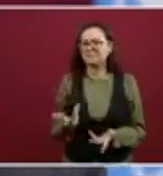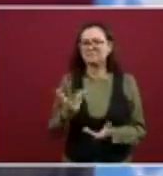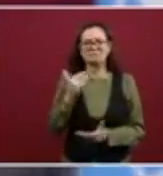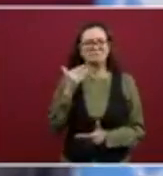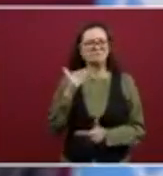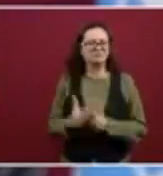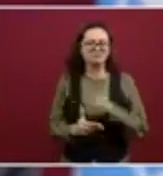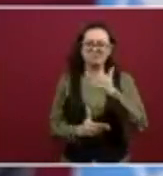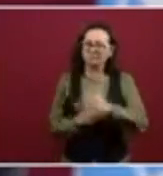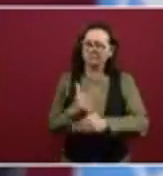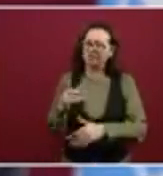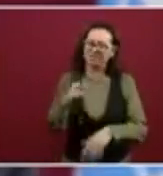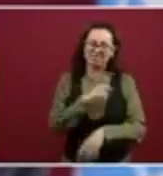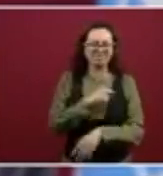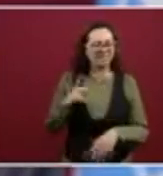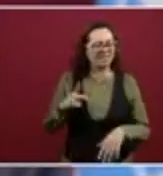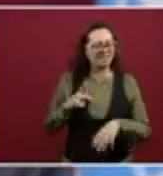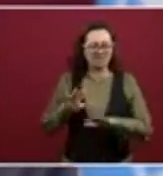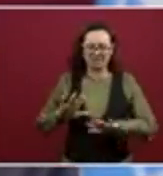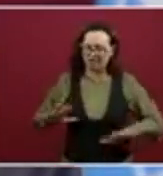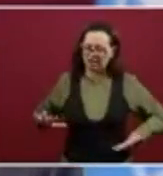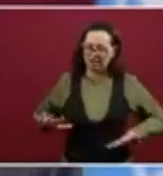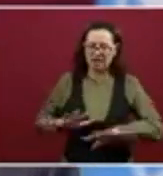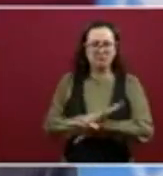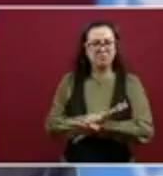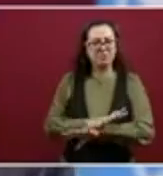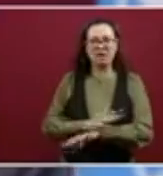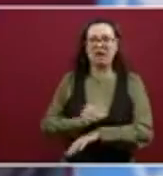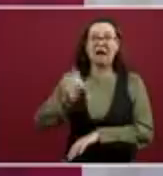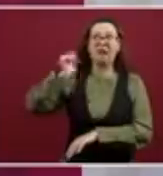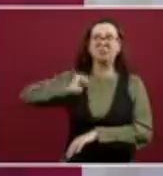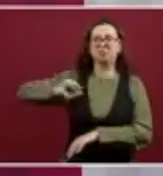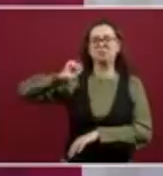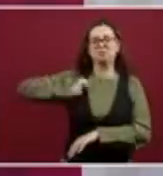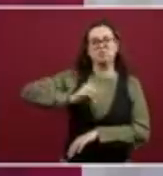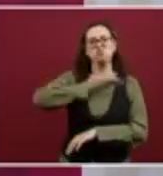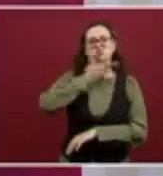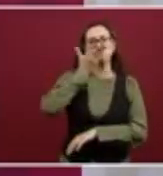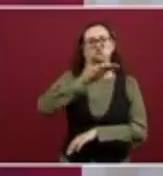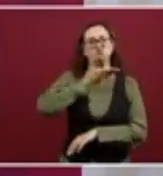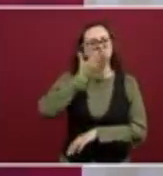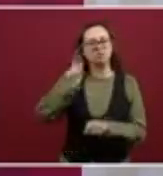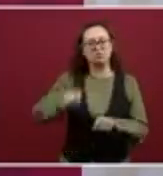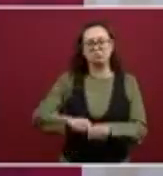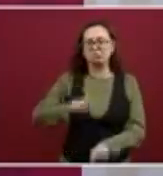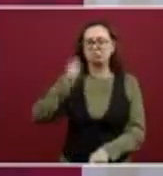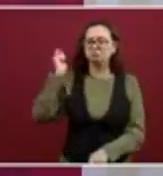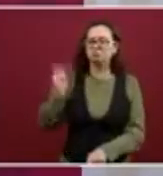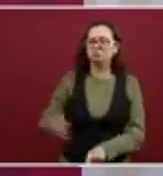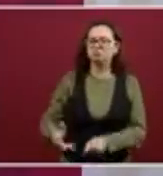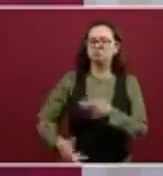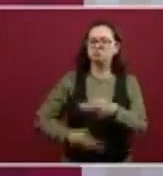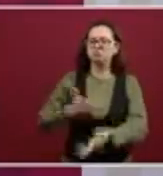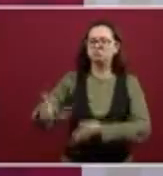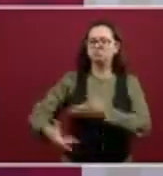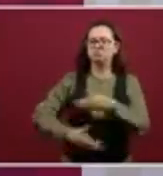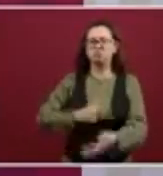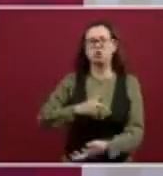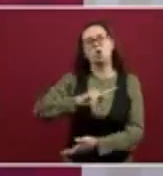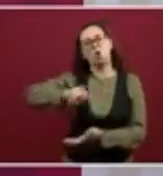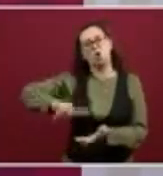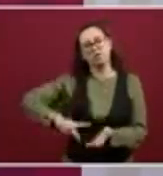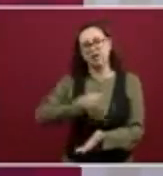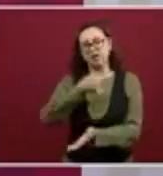que tienen que ir cambiando. Al mismo tiempo, pues crece el parque vehicular,